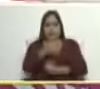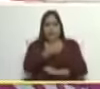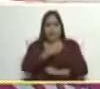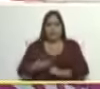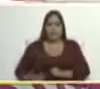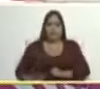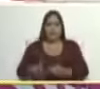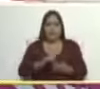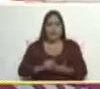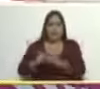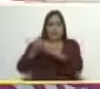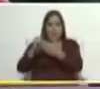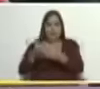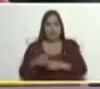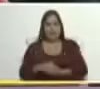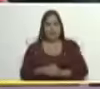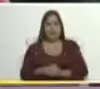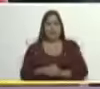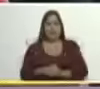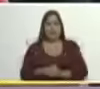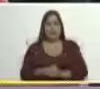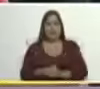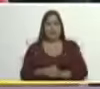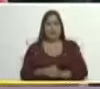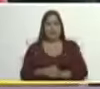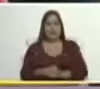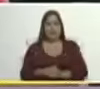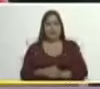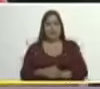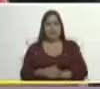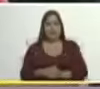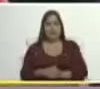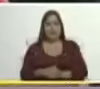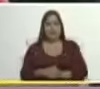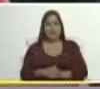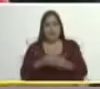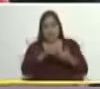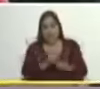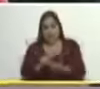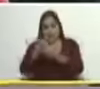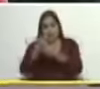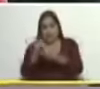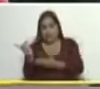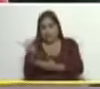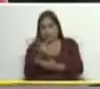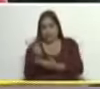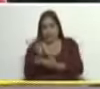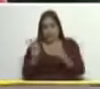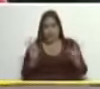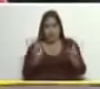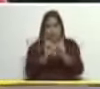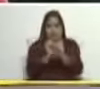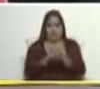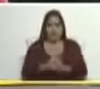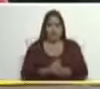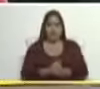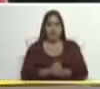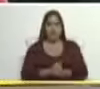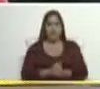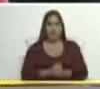presidente, comandante, y de comandante a comandante, ¿ve? ¿Ah?